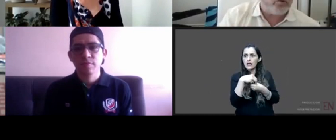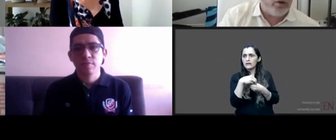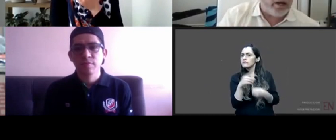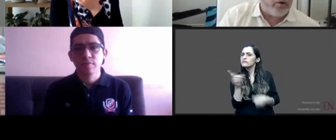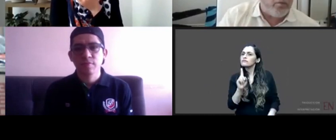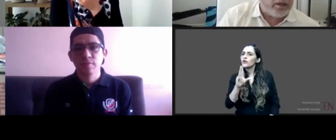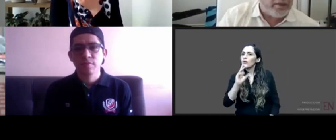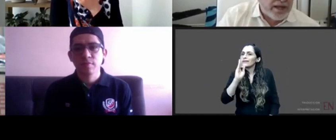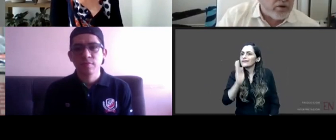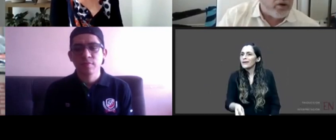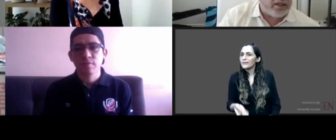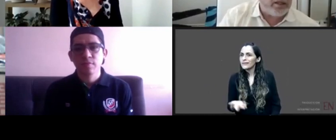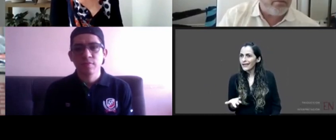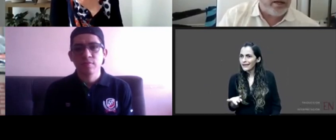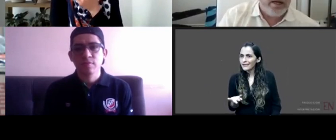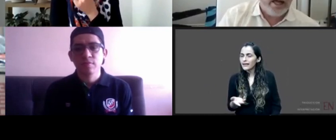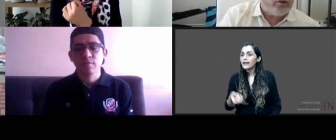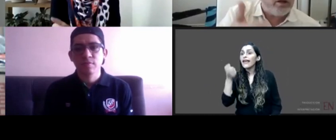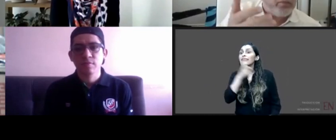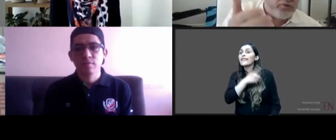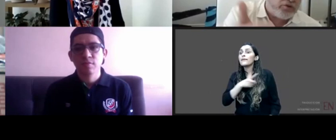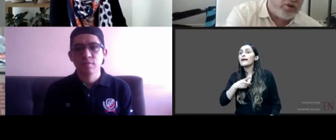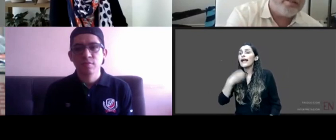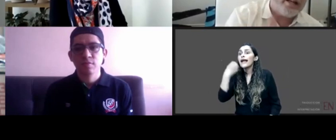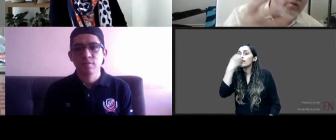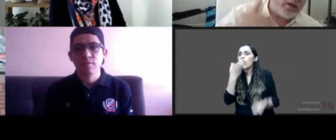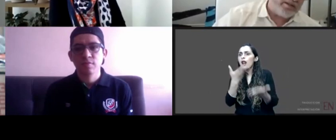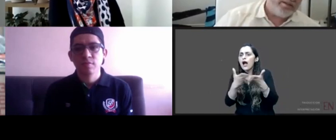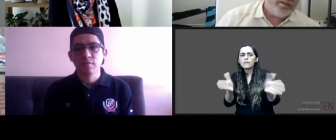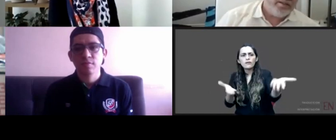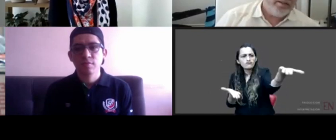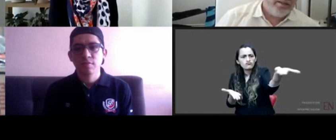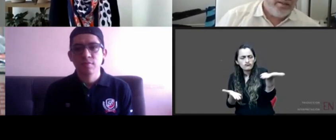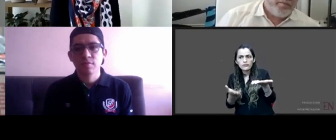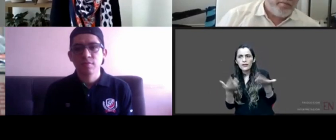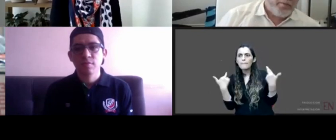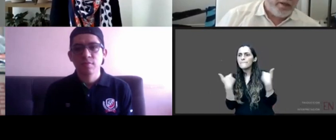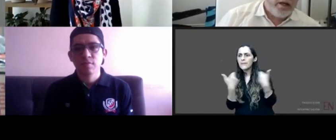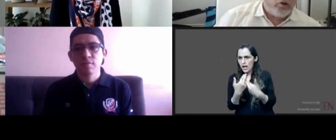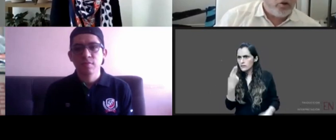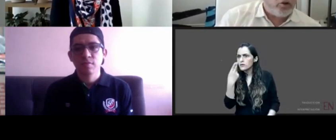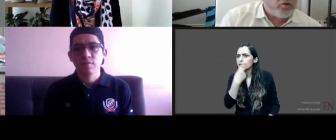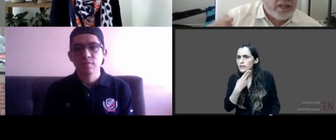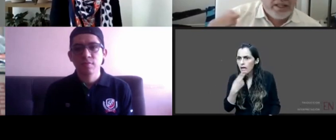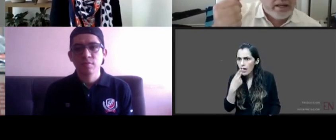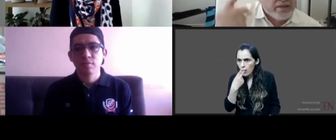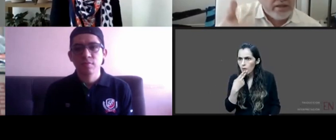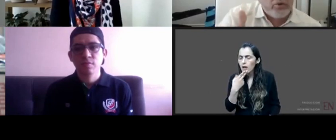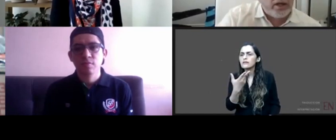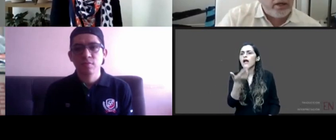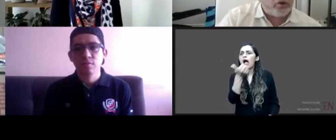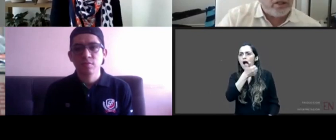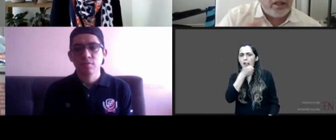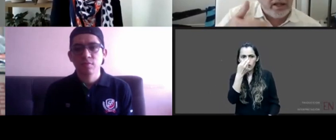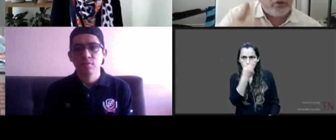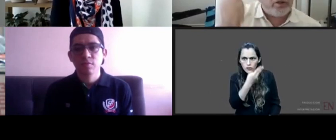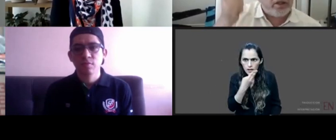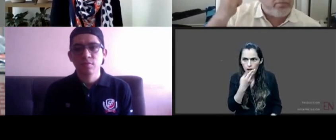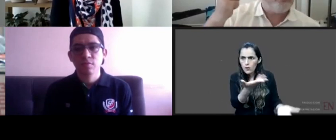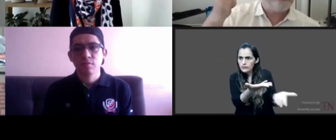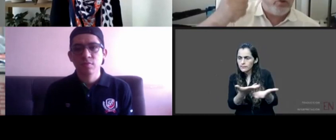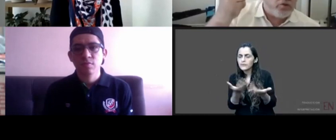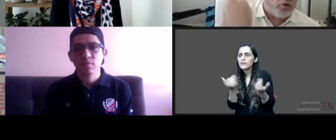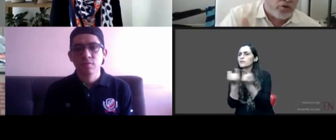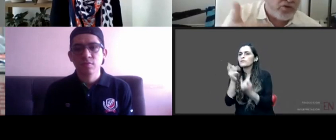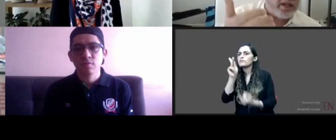en la escuela, de manera colectiva, a donde hay profesores náhuatl. Y los sordos tienen el mismo derecho, tienen derecho a